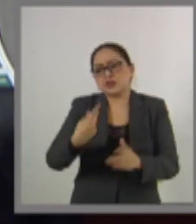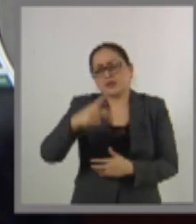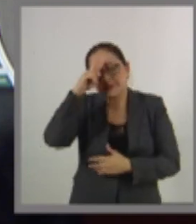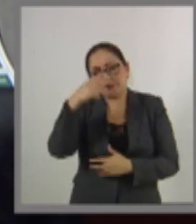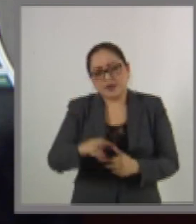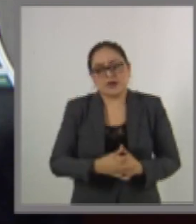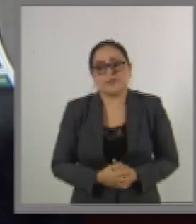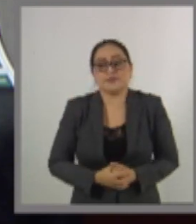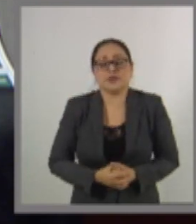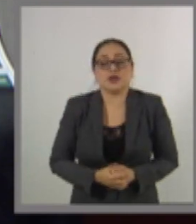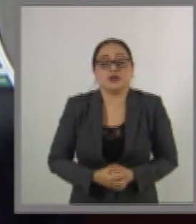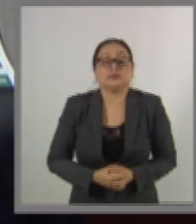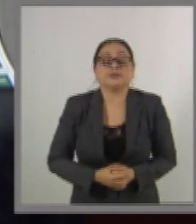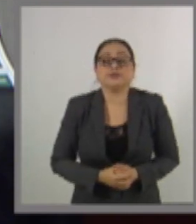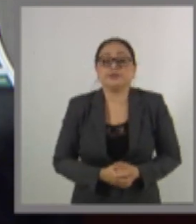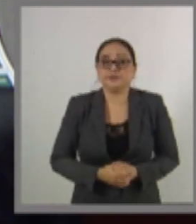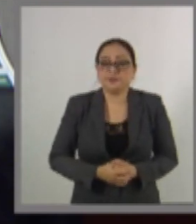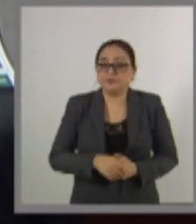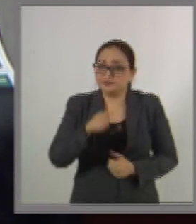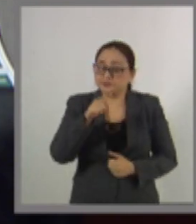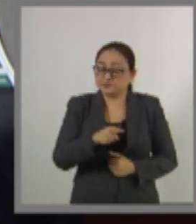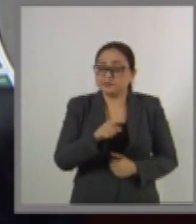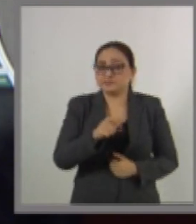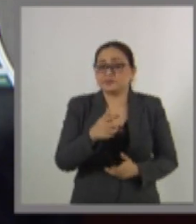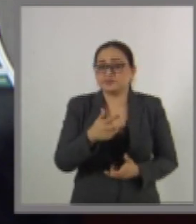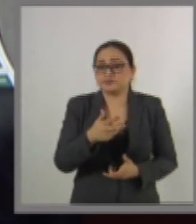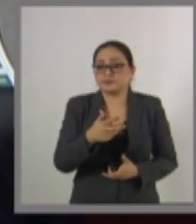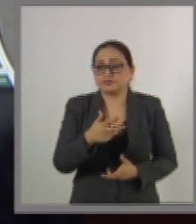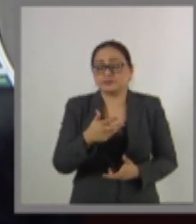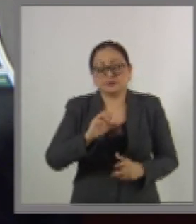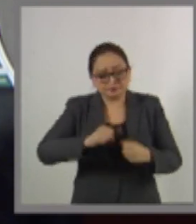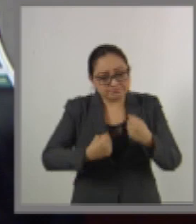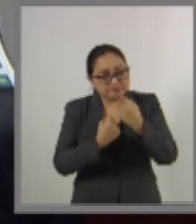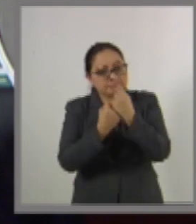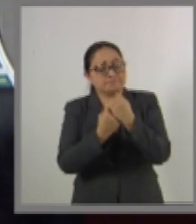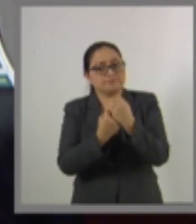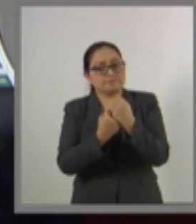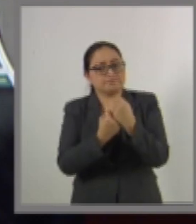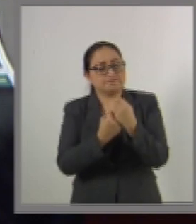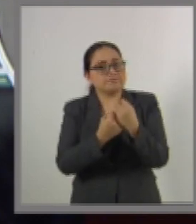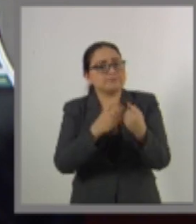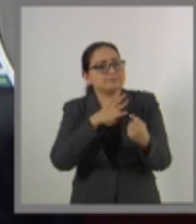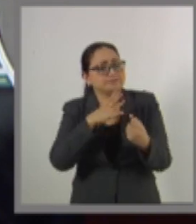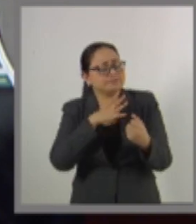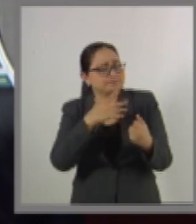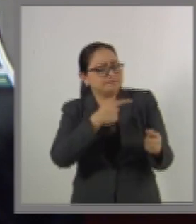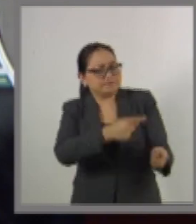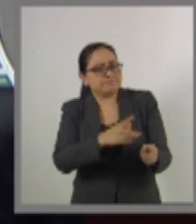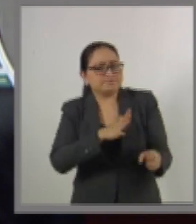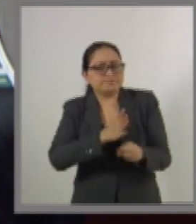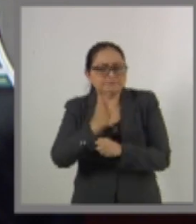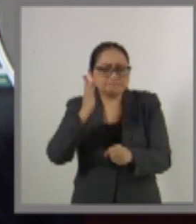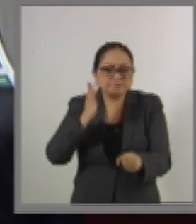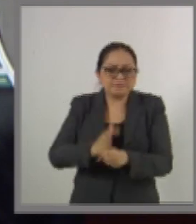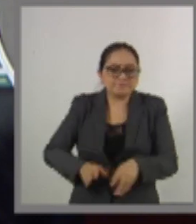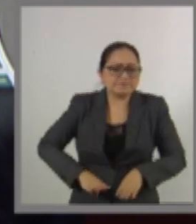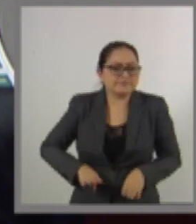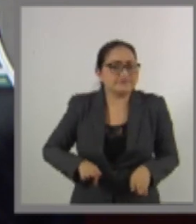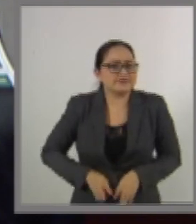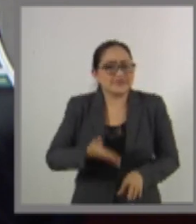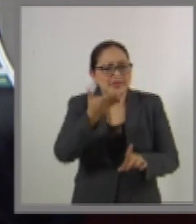el buen trato, el consejo, el respaldo, el humor que le